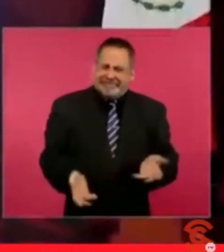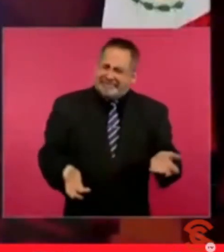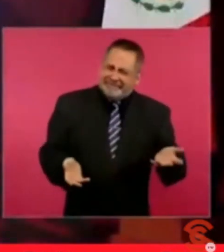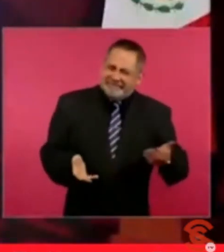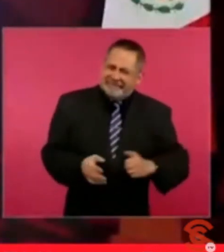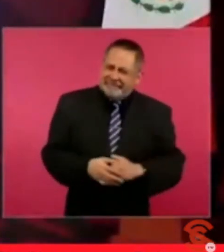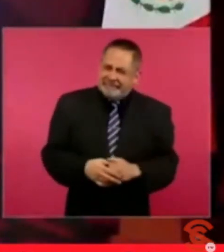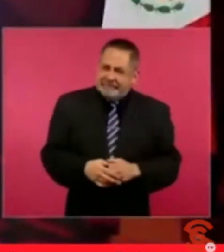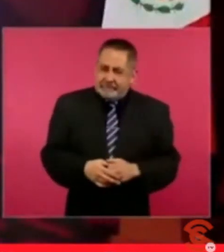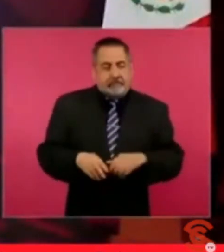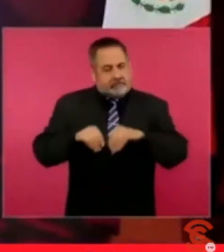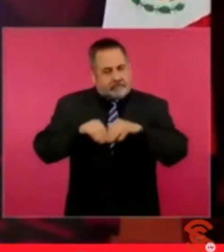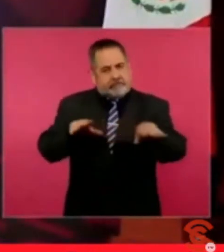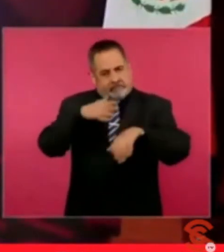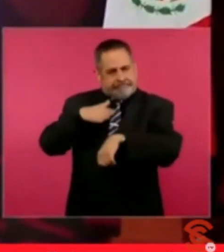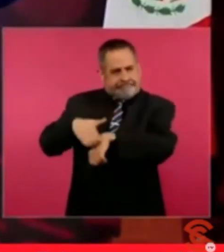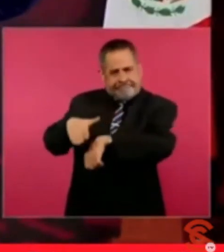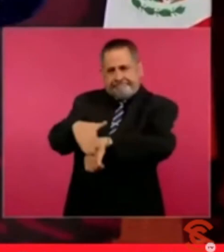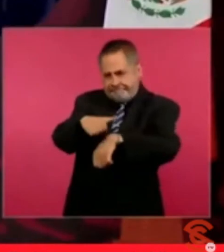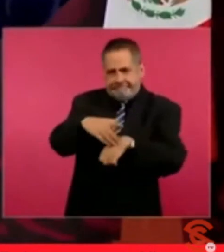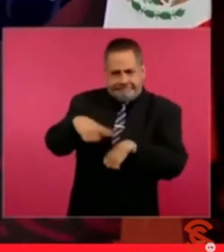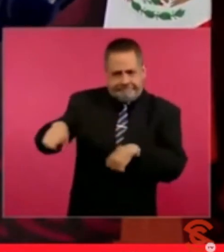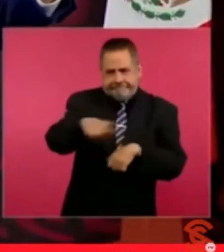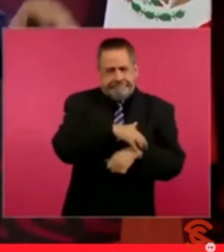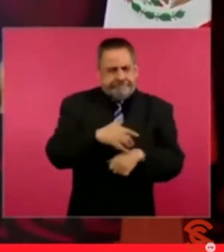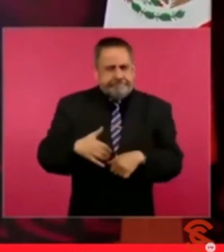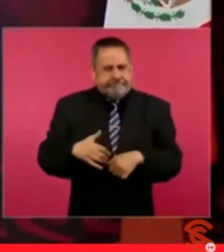vean, eso también para los